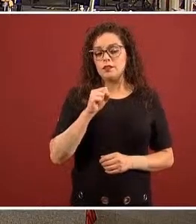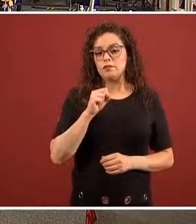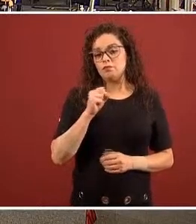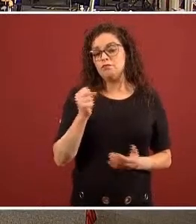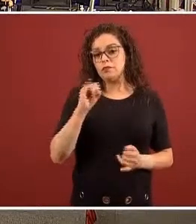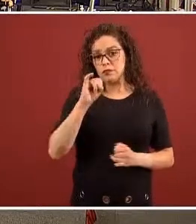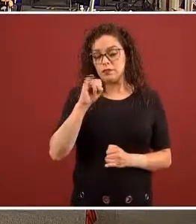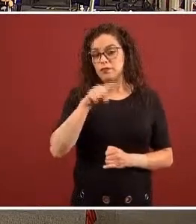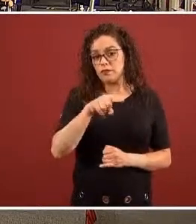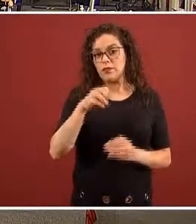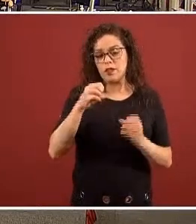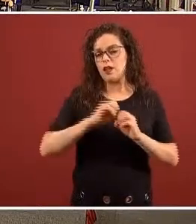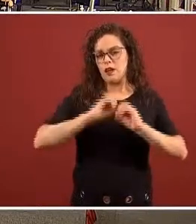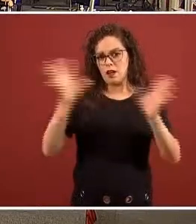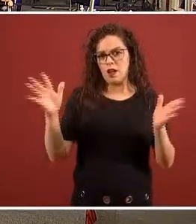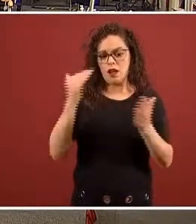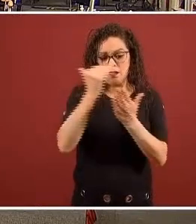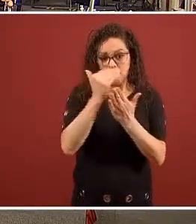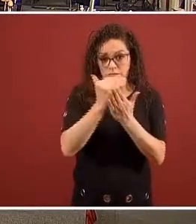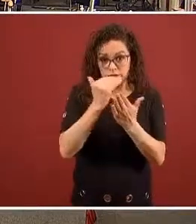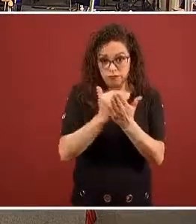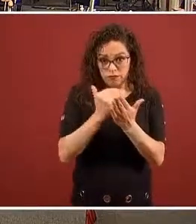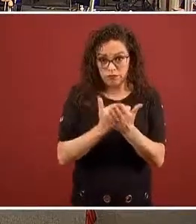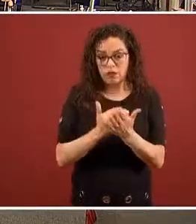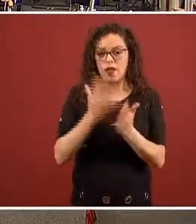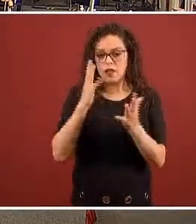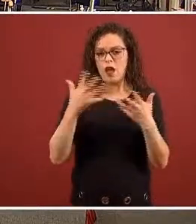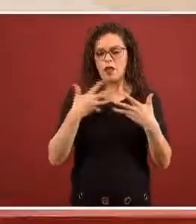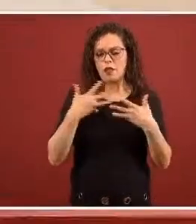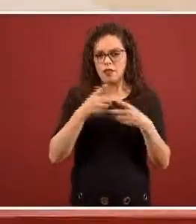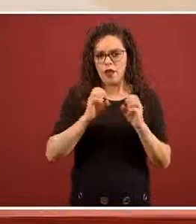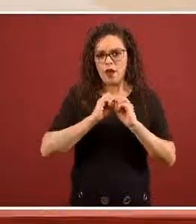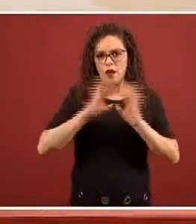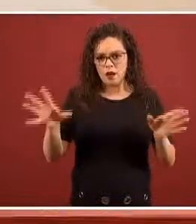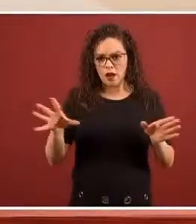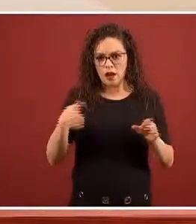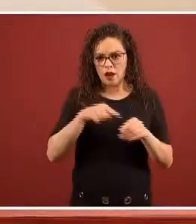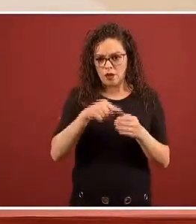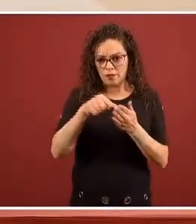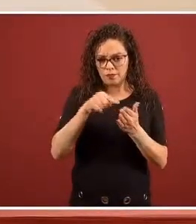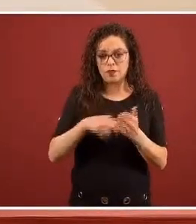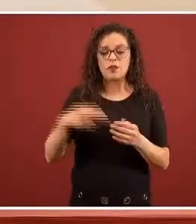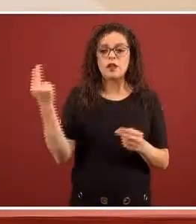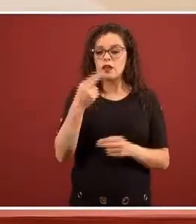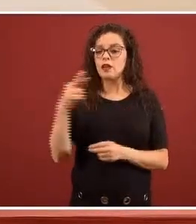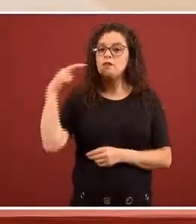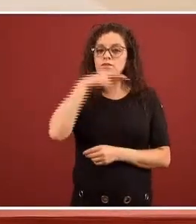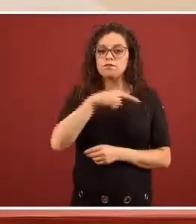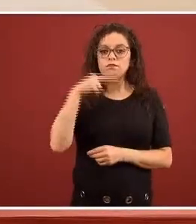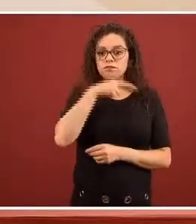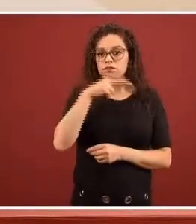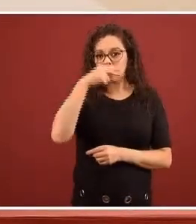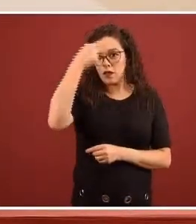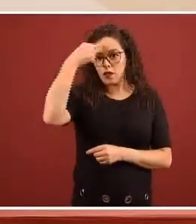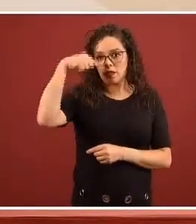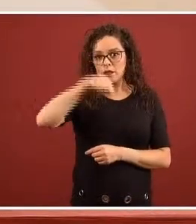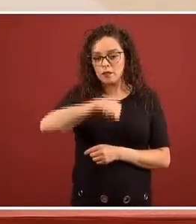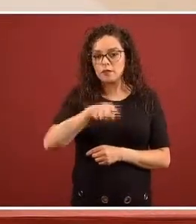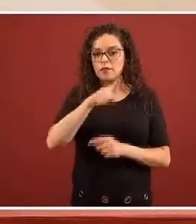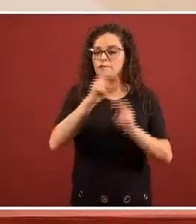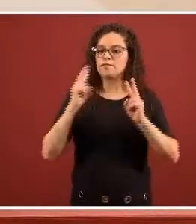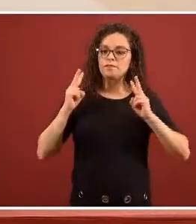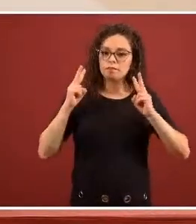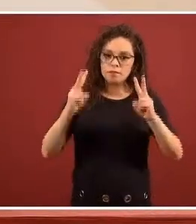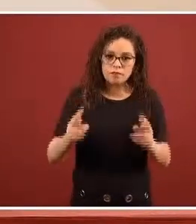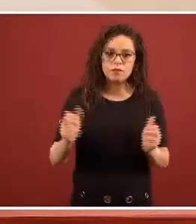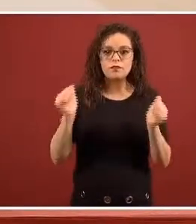lineamiento específico tiene todos estos detalles, se debe proceder de manera inmediata a los servicios funerarios con los